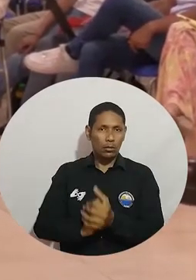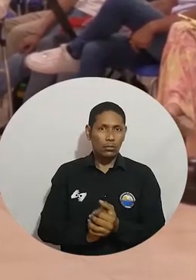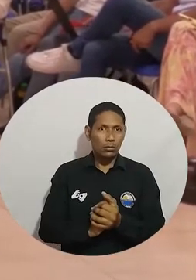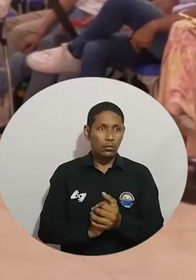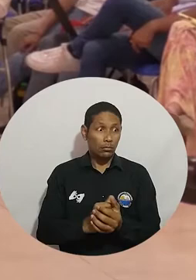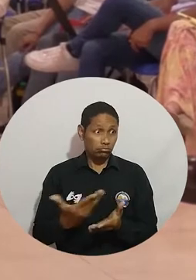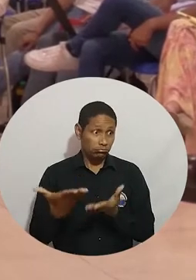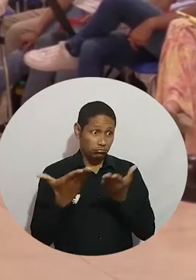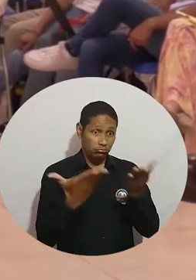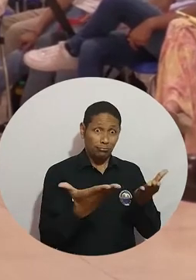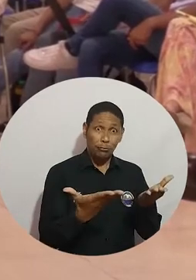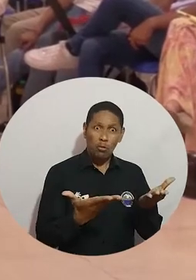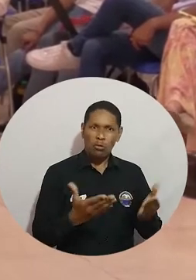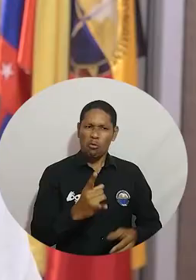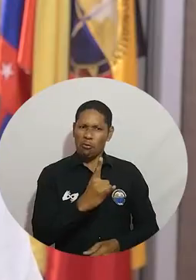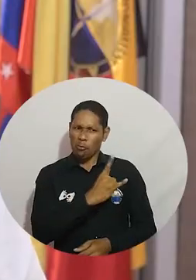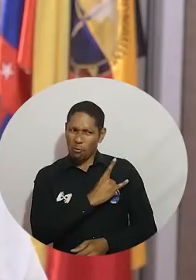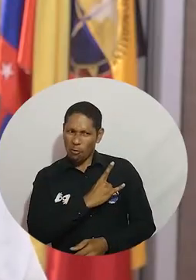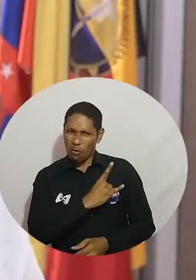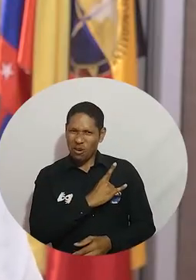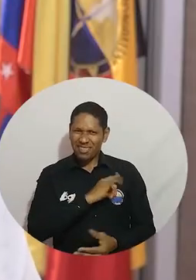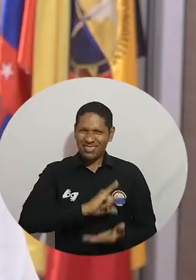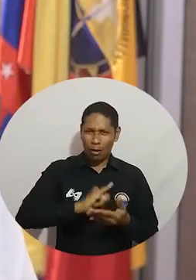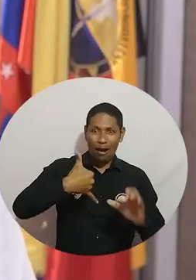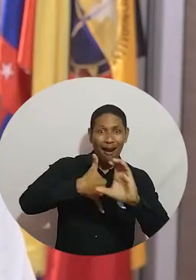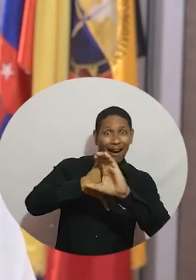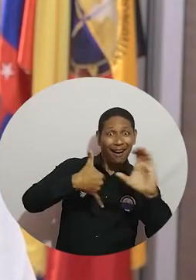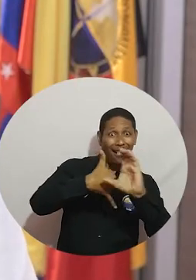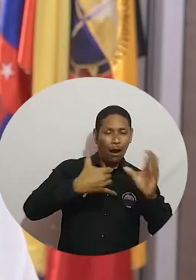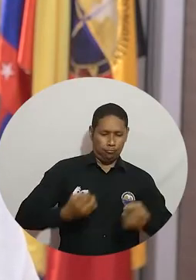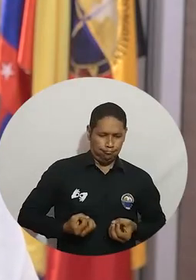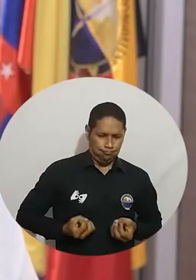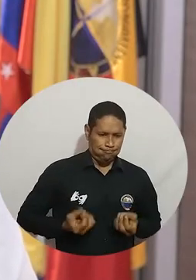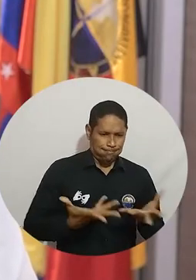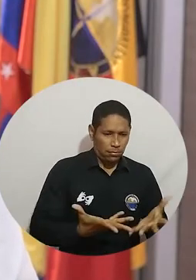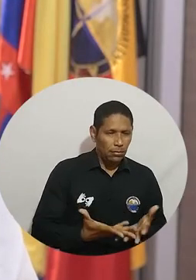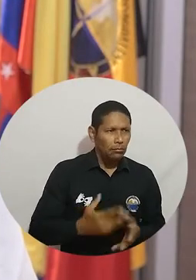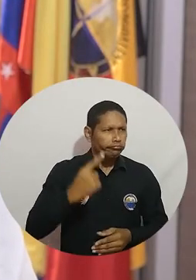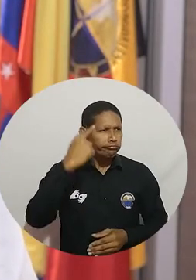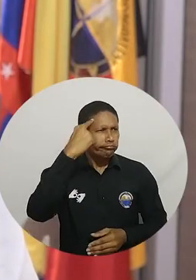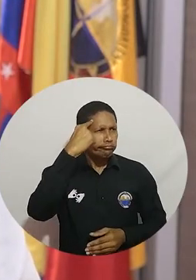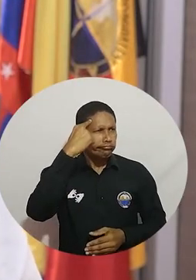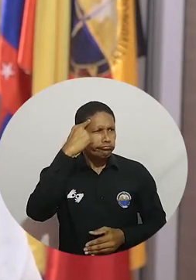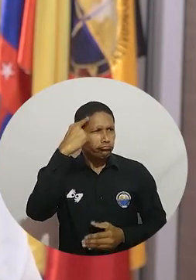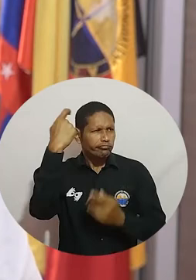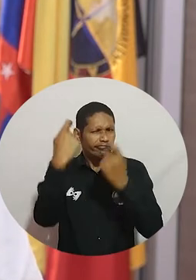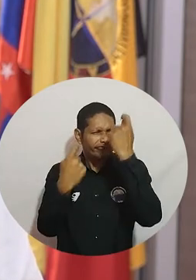de las universidades de la región Caribe el